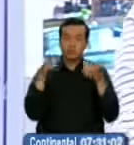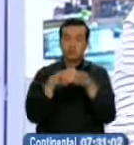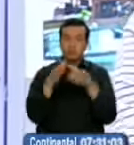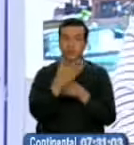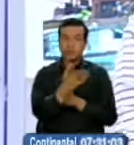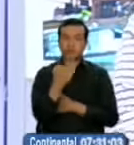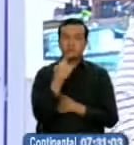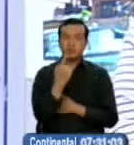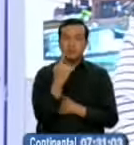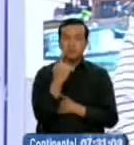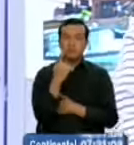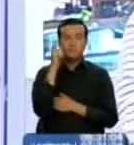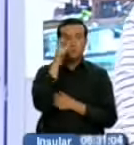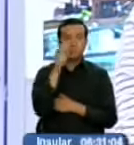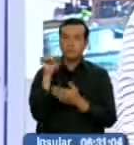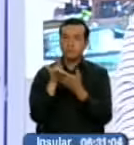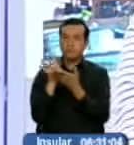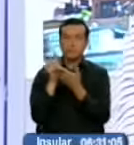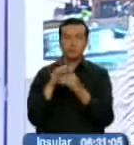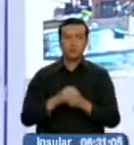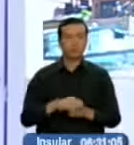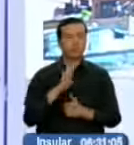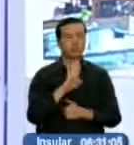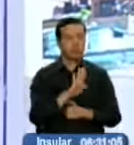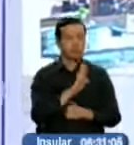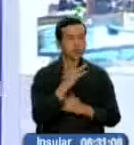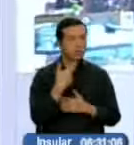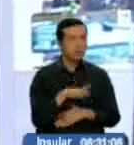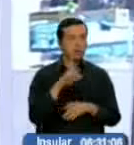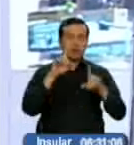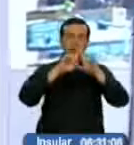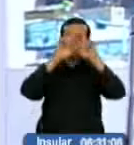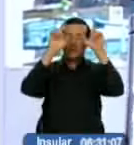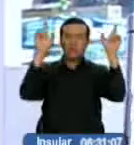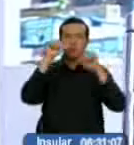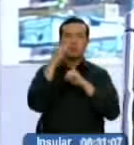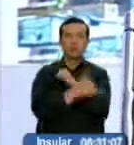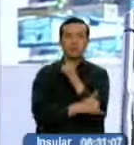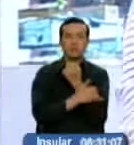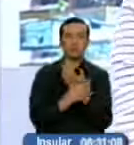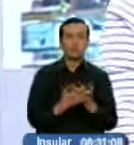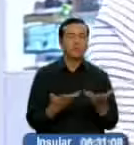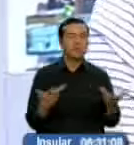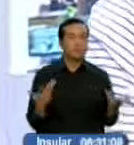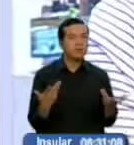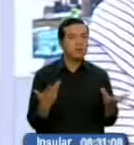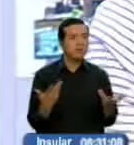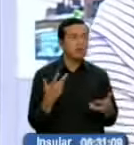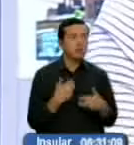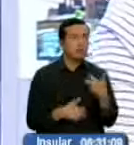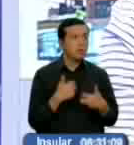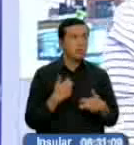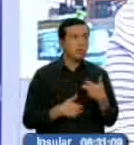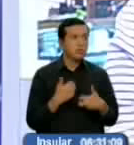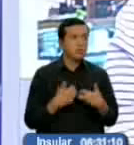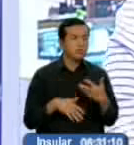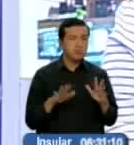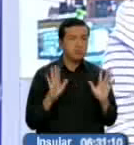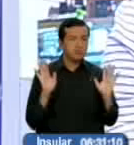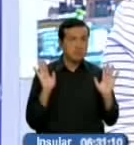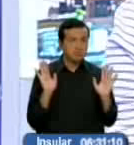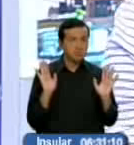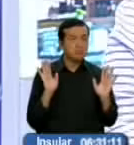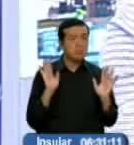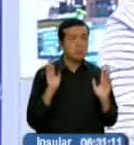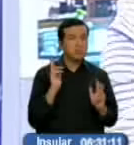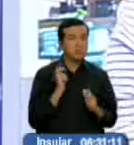País destituya al fiscal que tiene una empresa en un paraíso fiscal. Y eso no es un problema solamente si